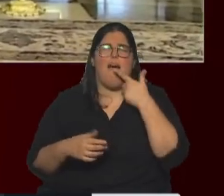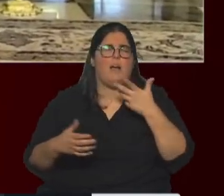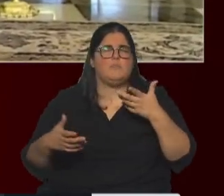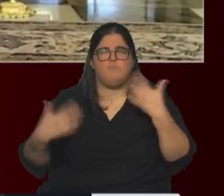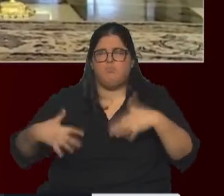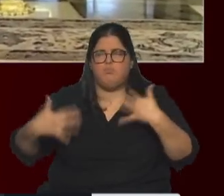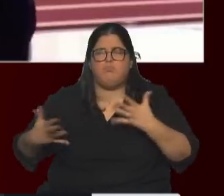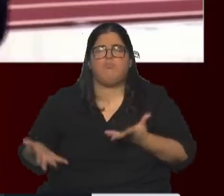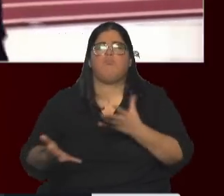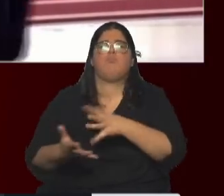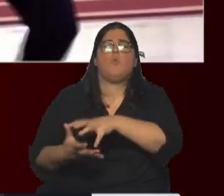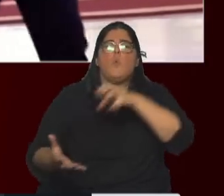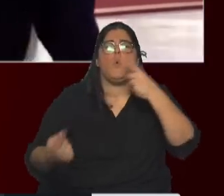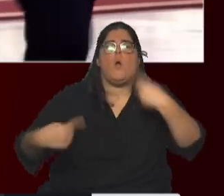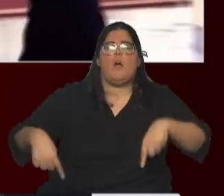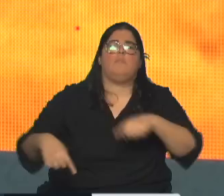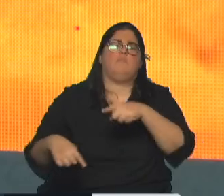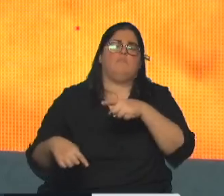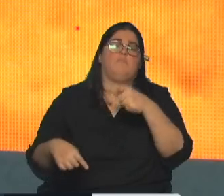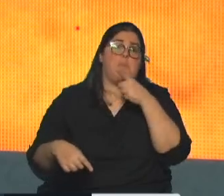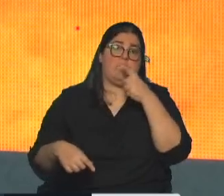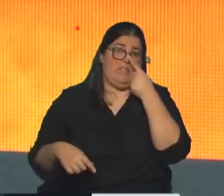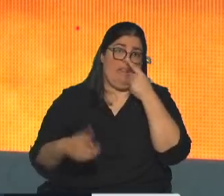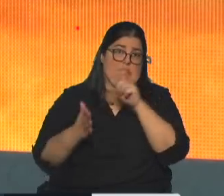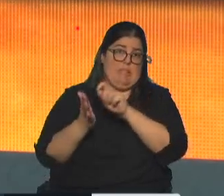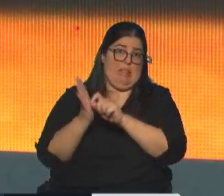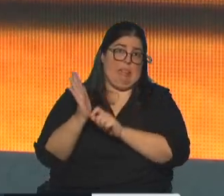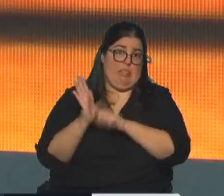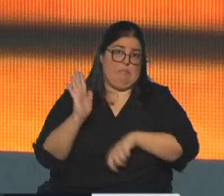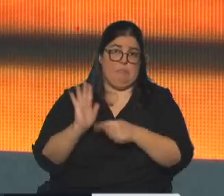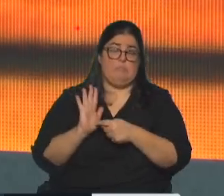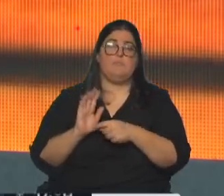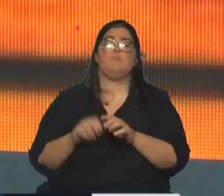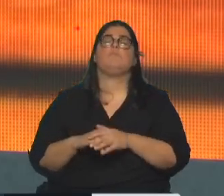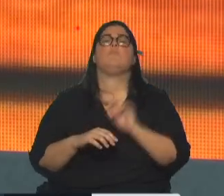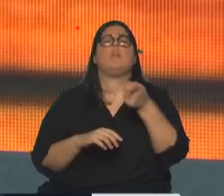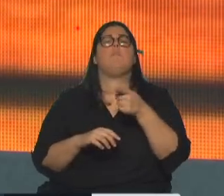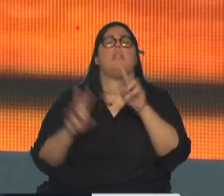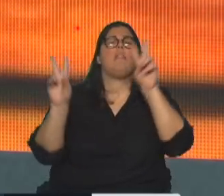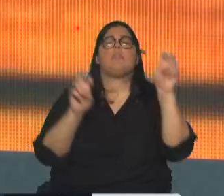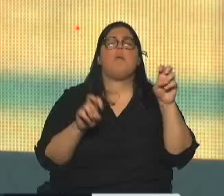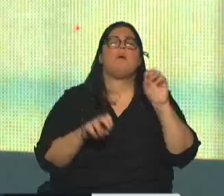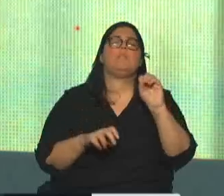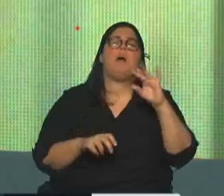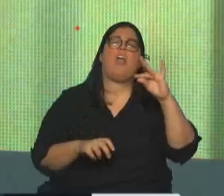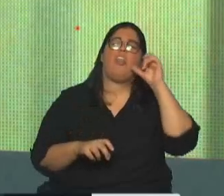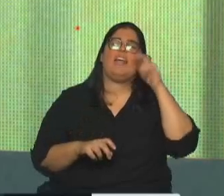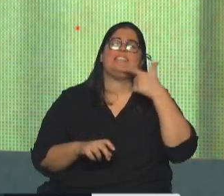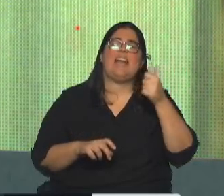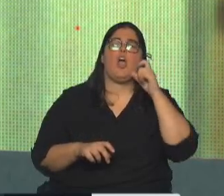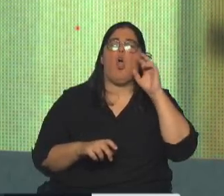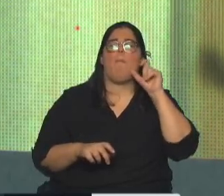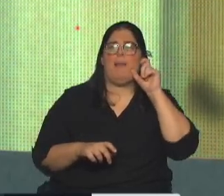promesa de extracción de reservas, me parece interesante. Y después el tema del desacople, que por supuesto es algo mucho más lento, un